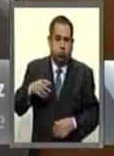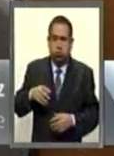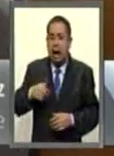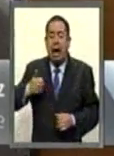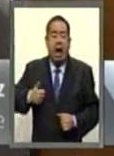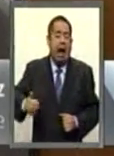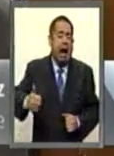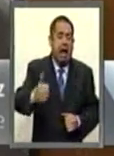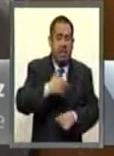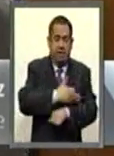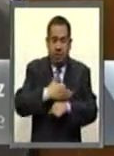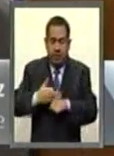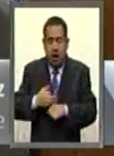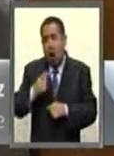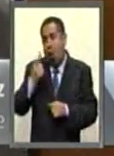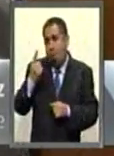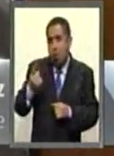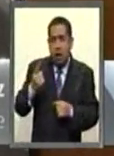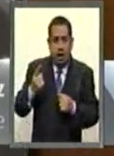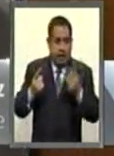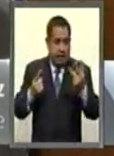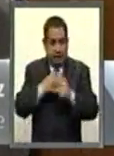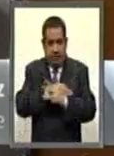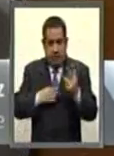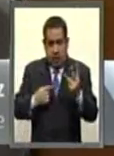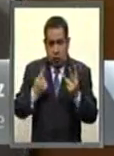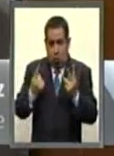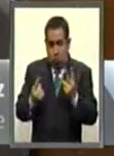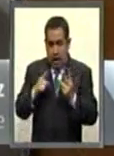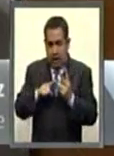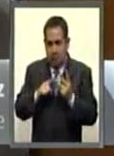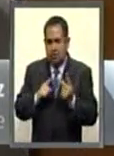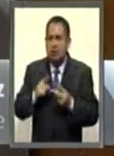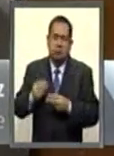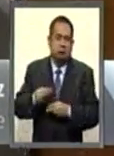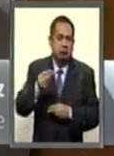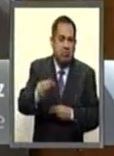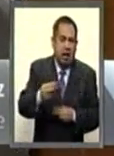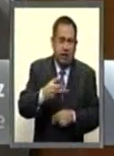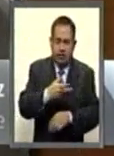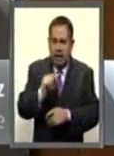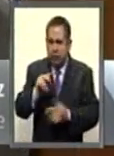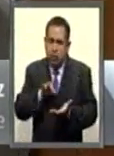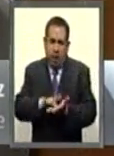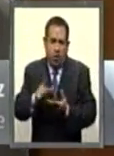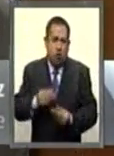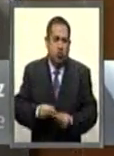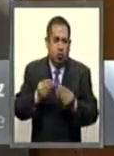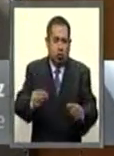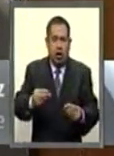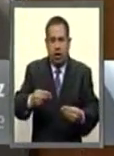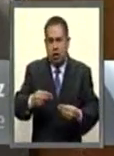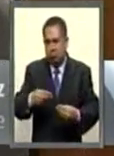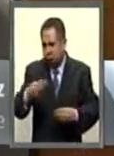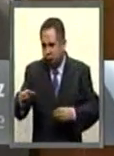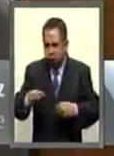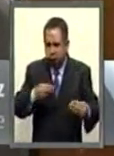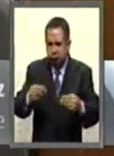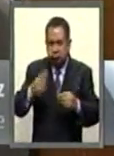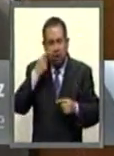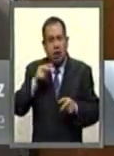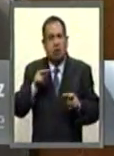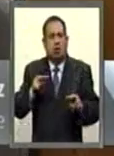cada familia, de que una de cada tres familias de este país recibieron este apoyo, una televisión, con